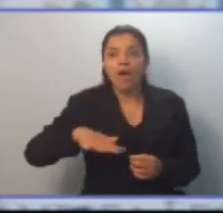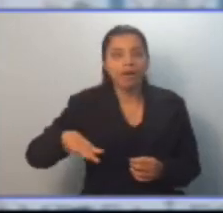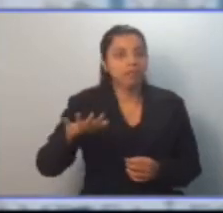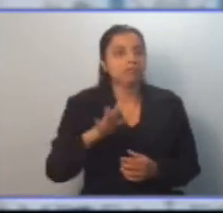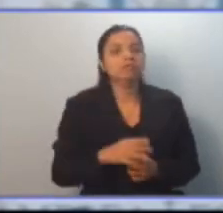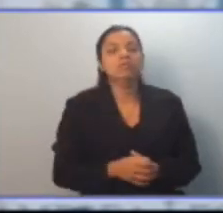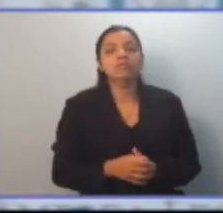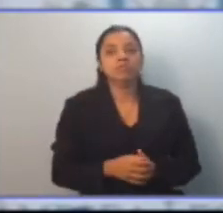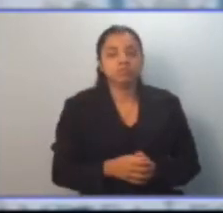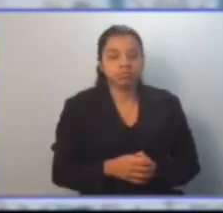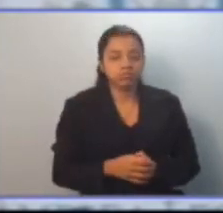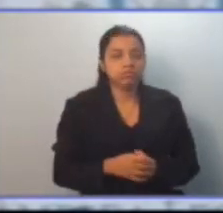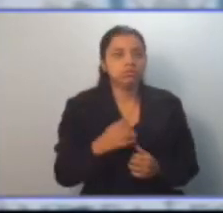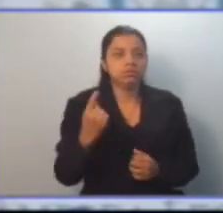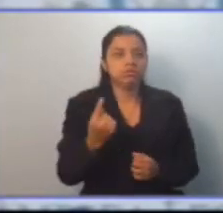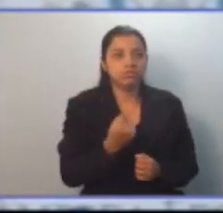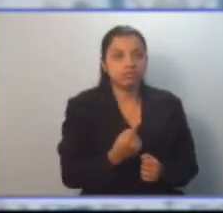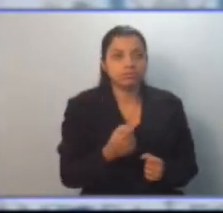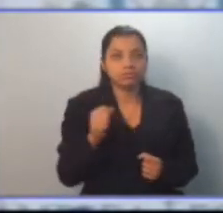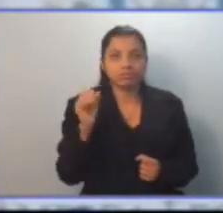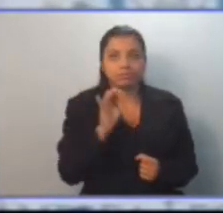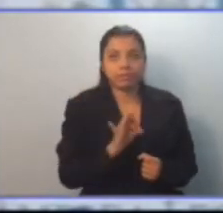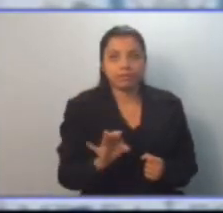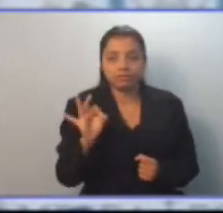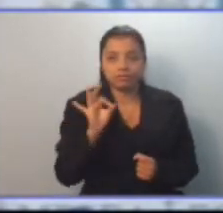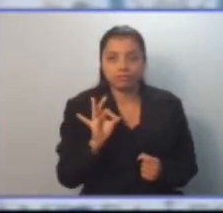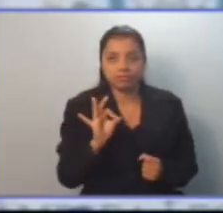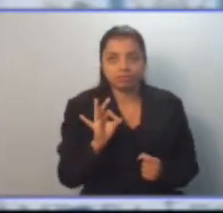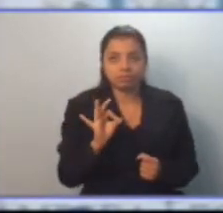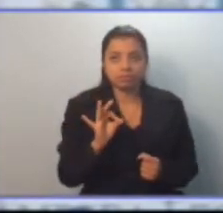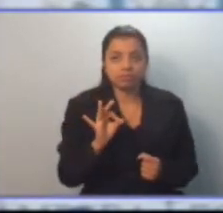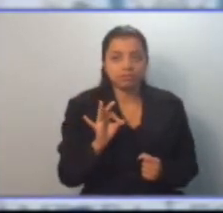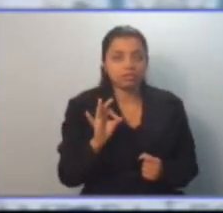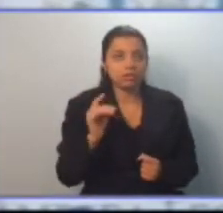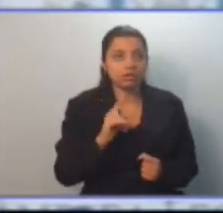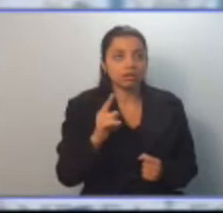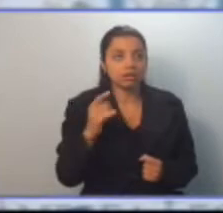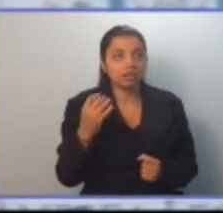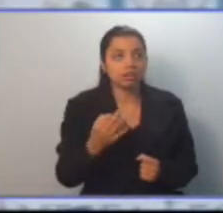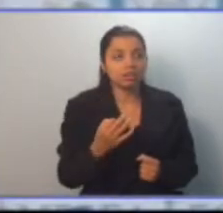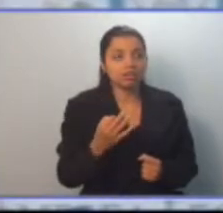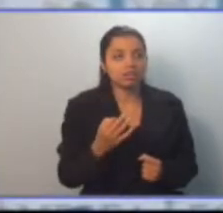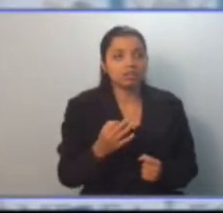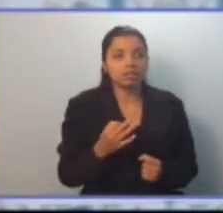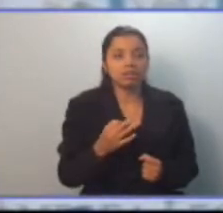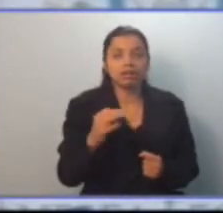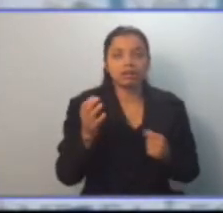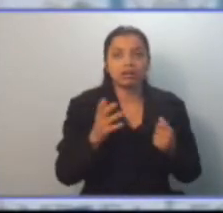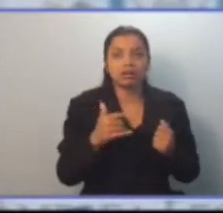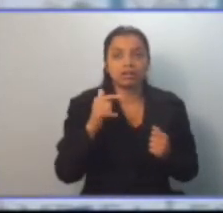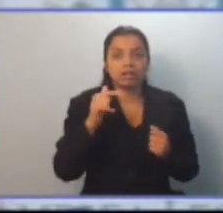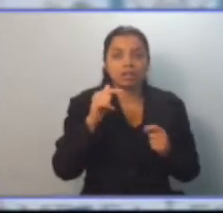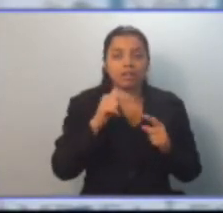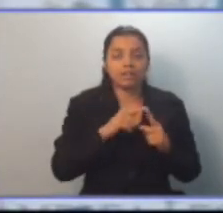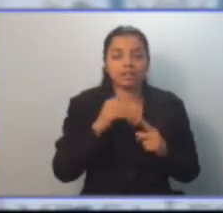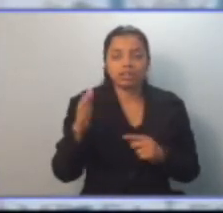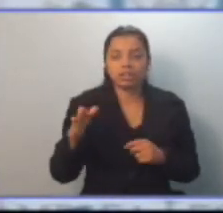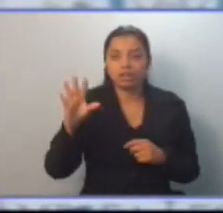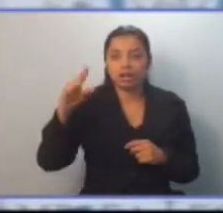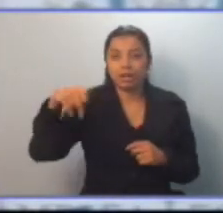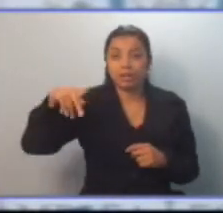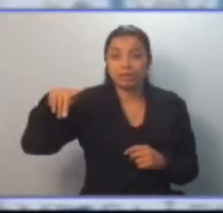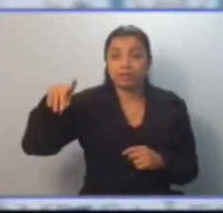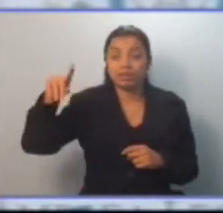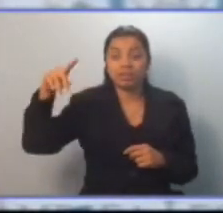y en ese sentido las víctimas tendrían una mejor atención y no tendrían que andar buscando fiscalía. Muchas veces hasta se van a meter a la Procuraduría de Derechos